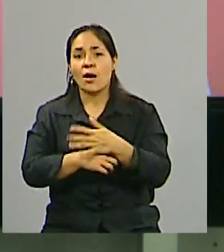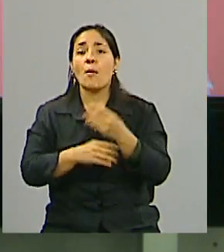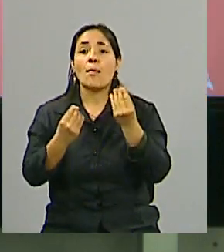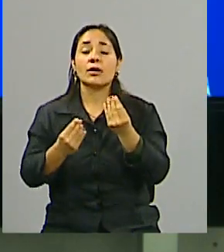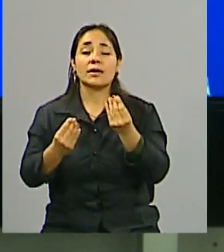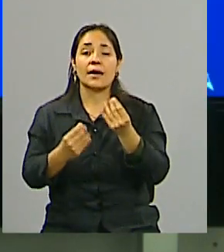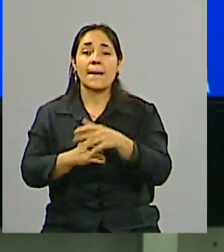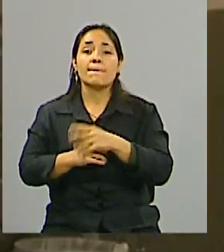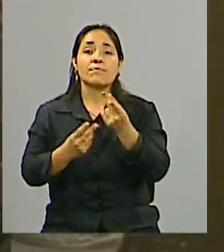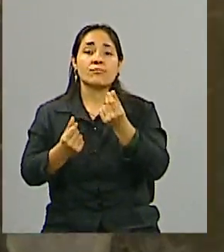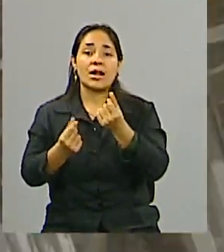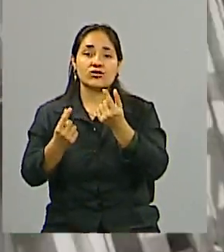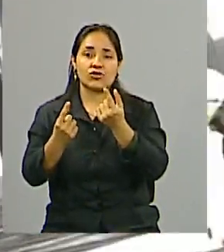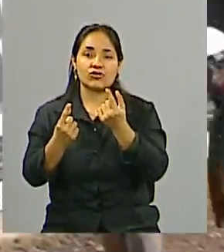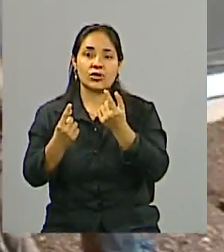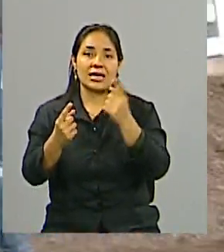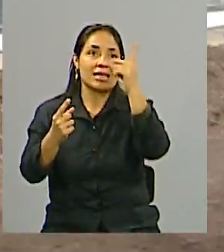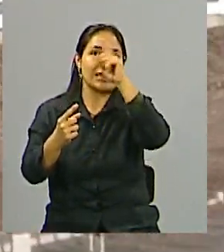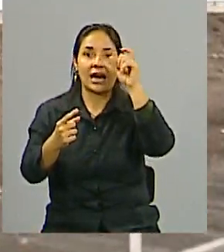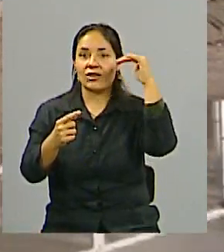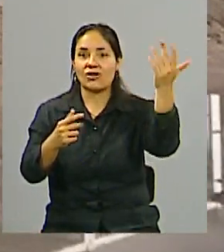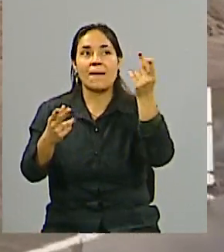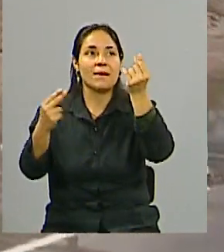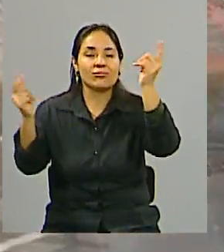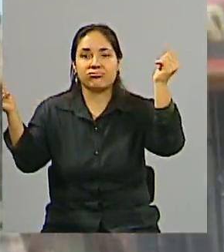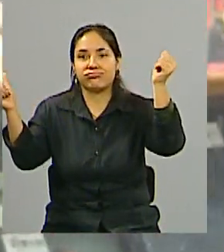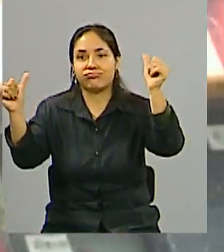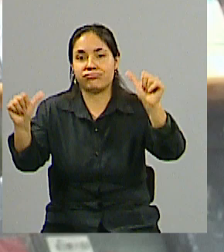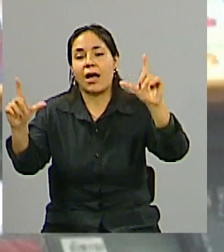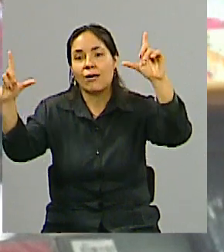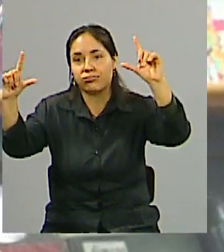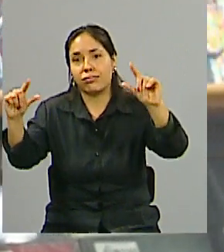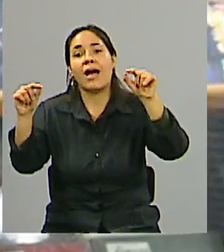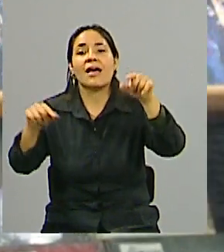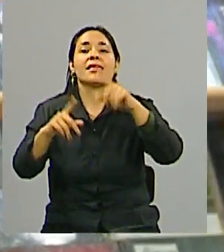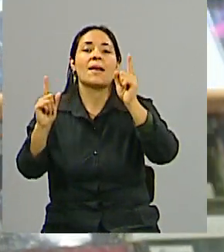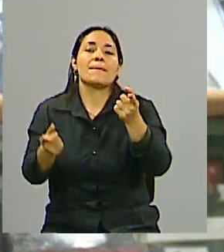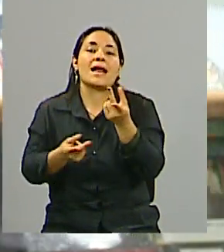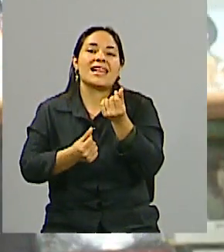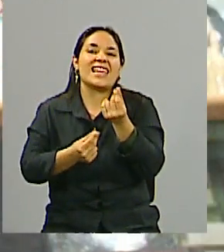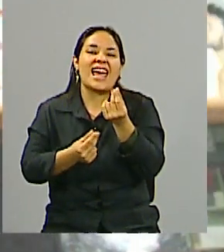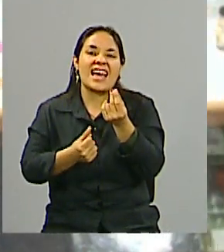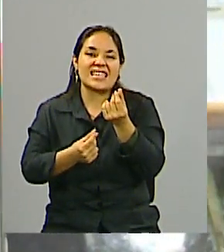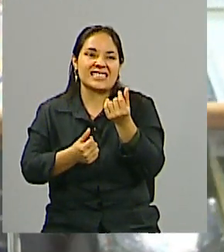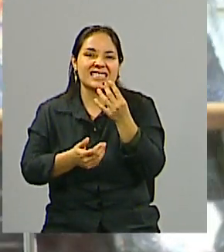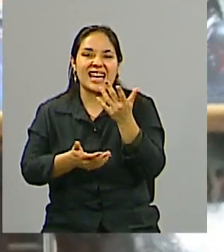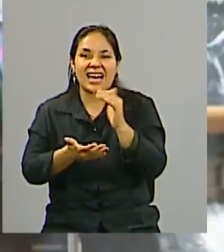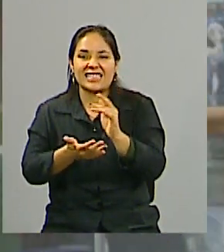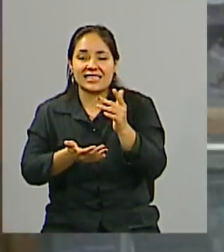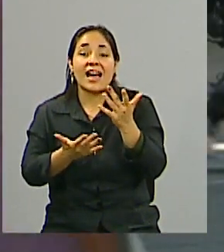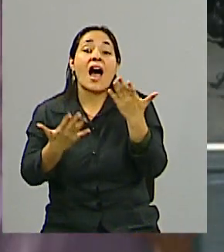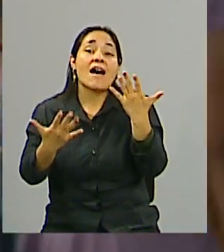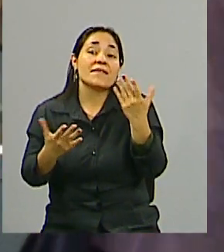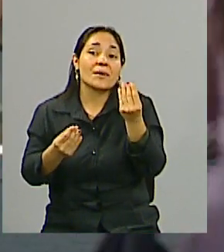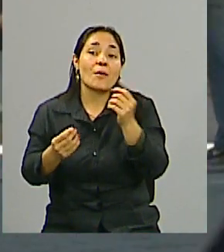caída de los precios del producto internacional, pero también ahí subyace nuestra riqueza, ¿no? Habría que ver cómo se reconvierten las economías